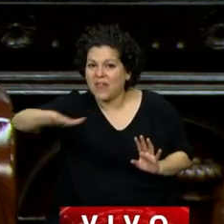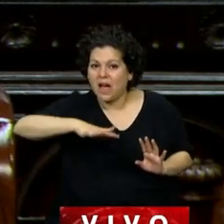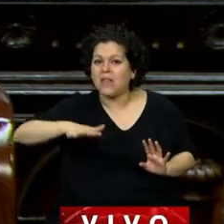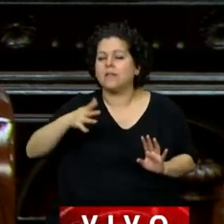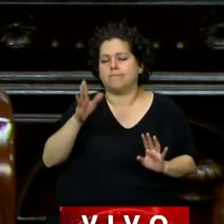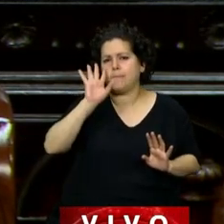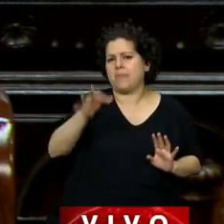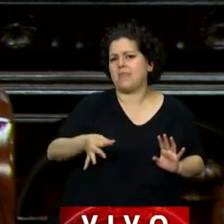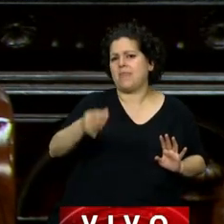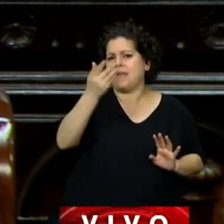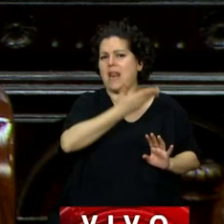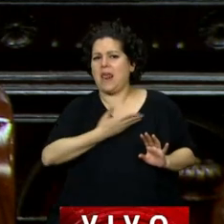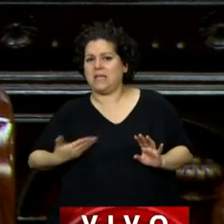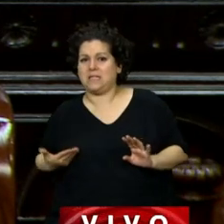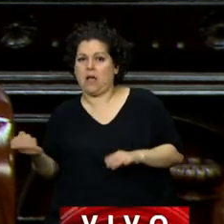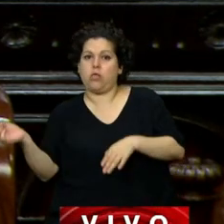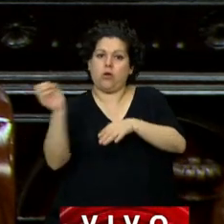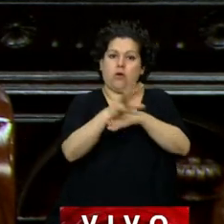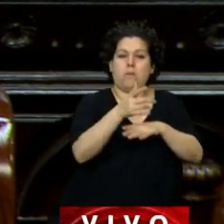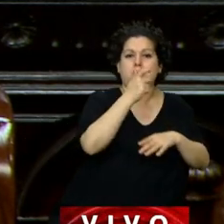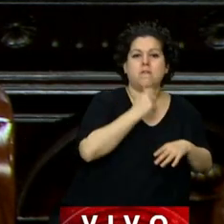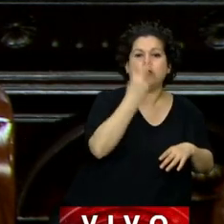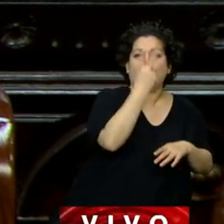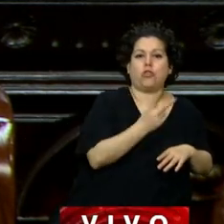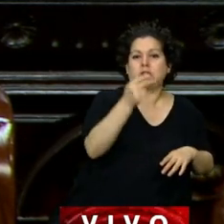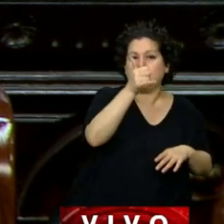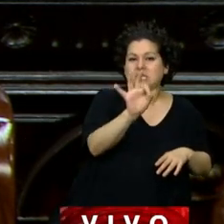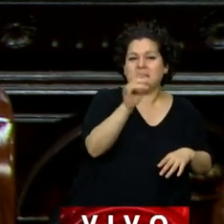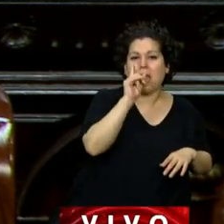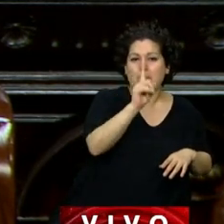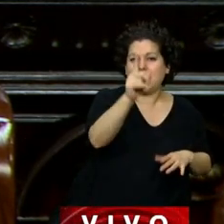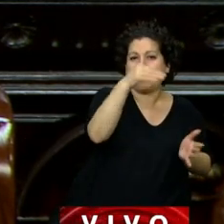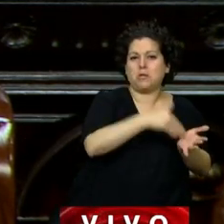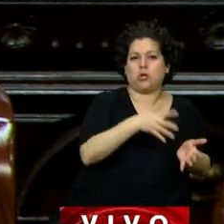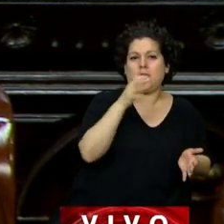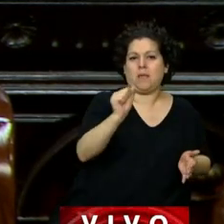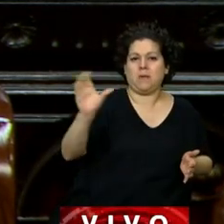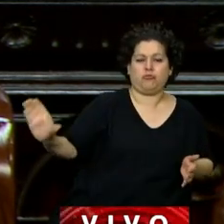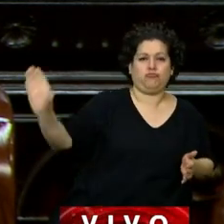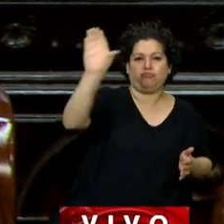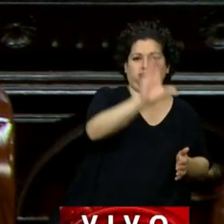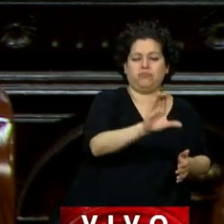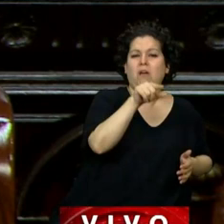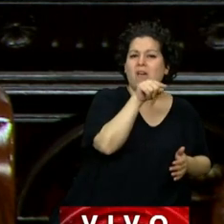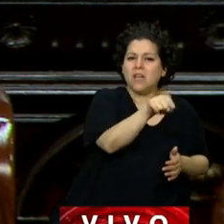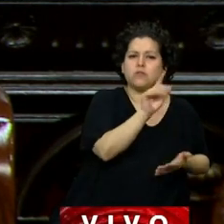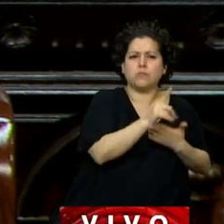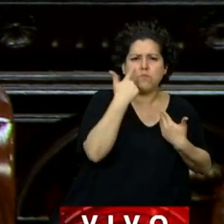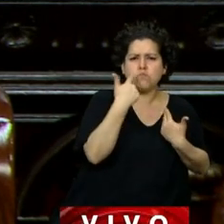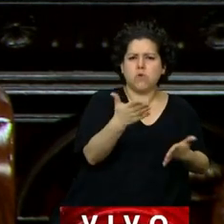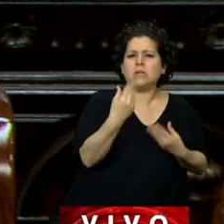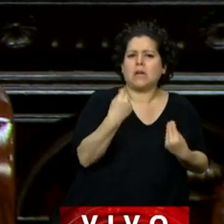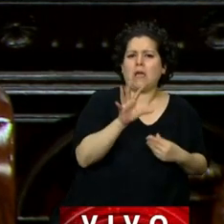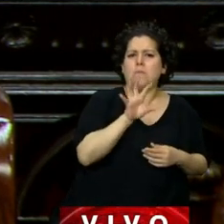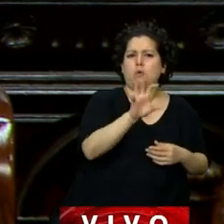transferido a la provincia de Mendoza 260 mil millones de pesos. Estos números demuestran que la provincia